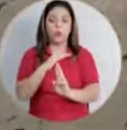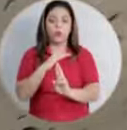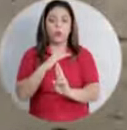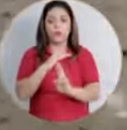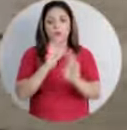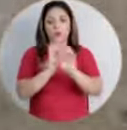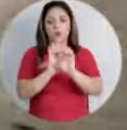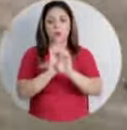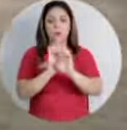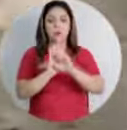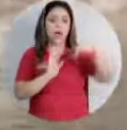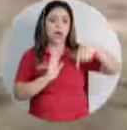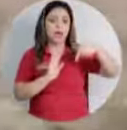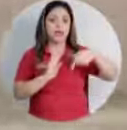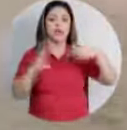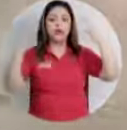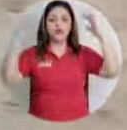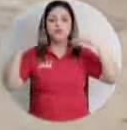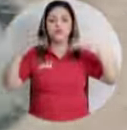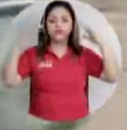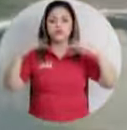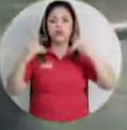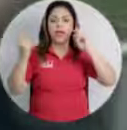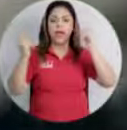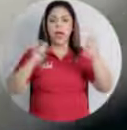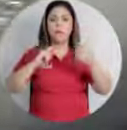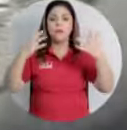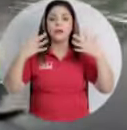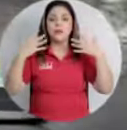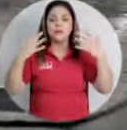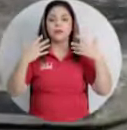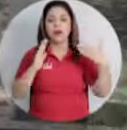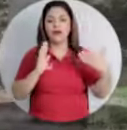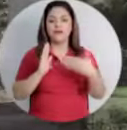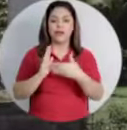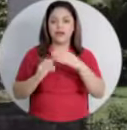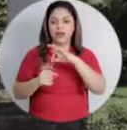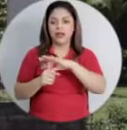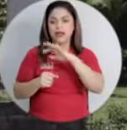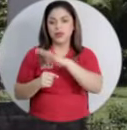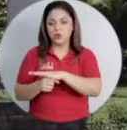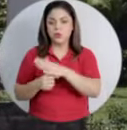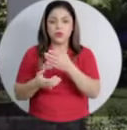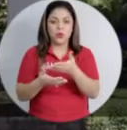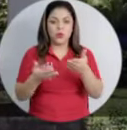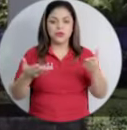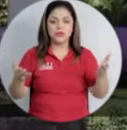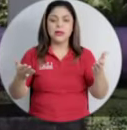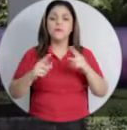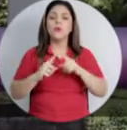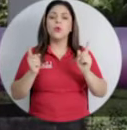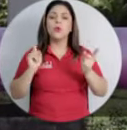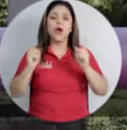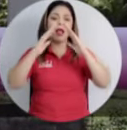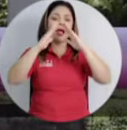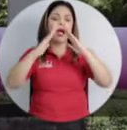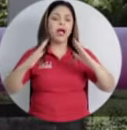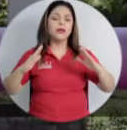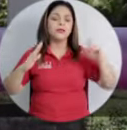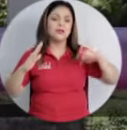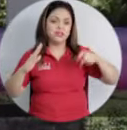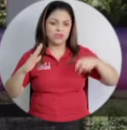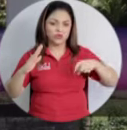mucho a Costa Rica y nos encarecen los productos agrícolas para esos meses. O sea, entonces, pero ¿qué tipo de casa